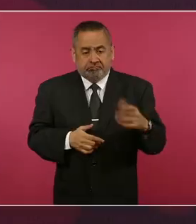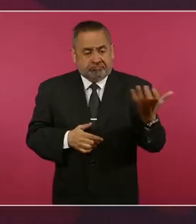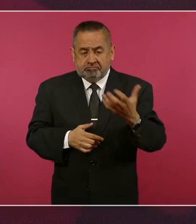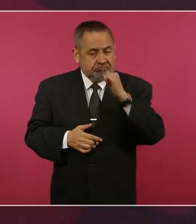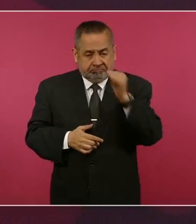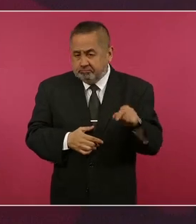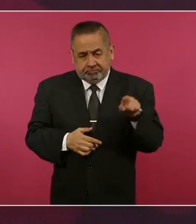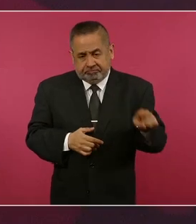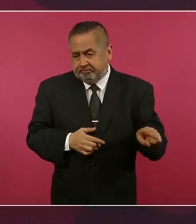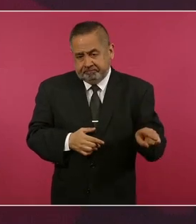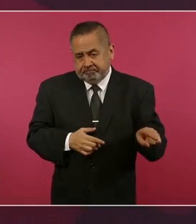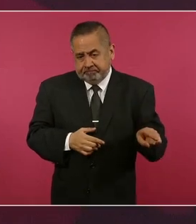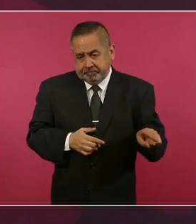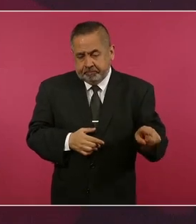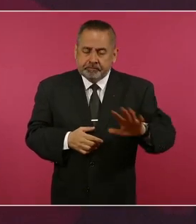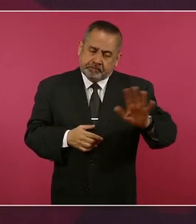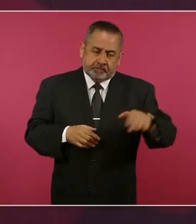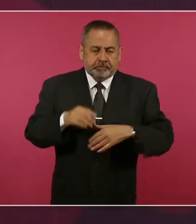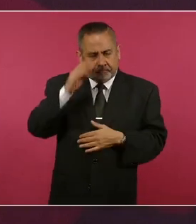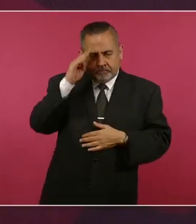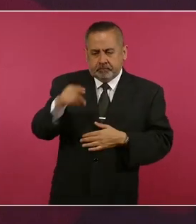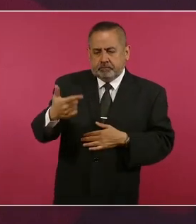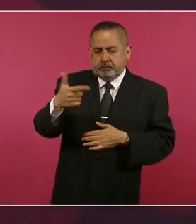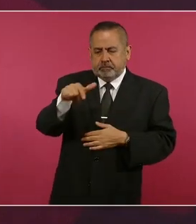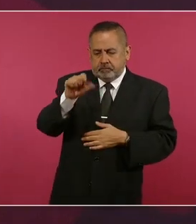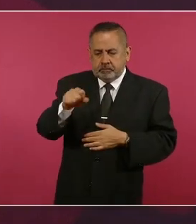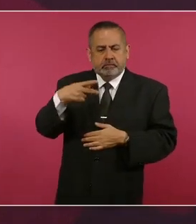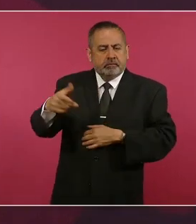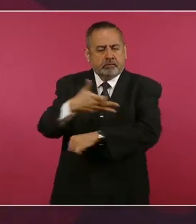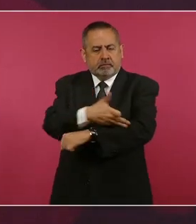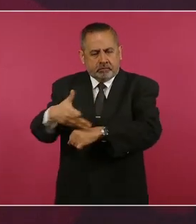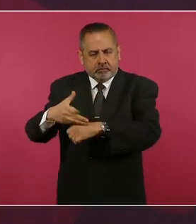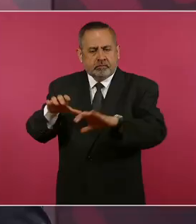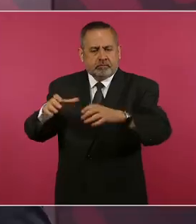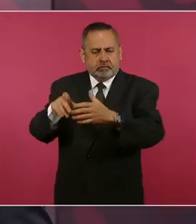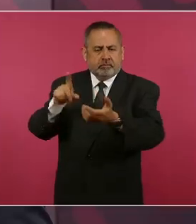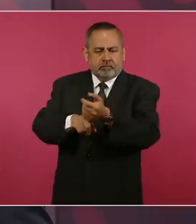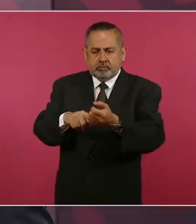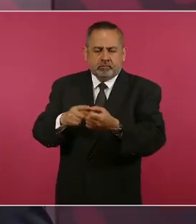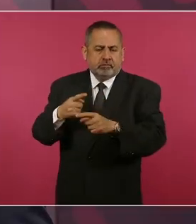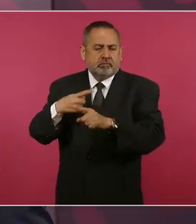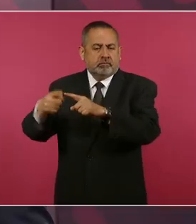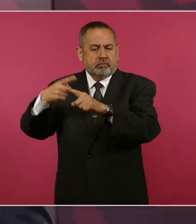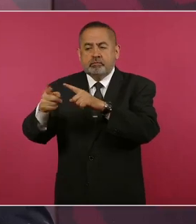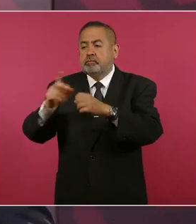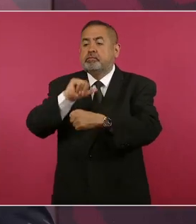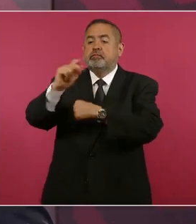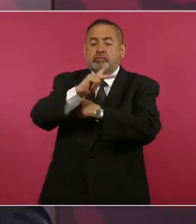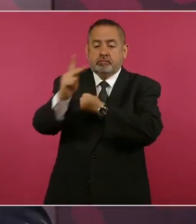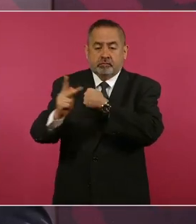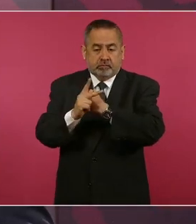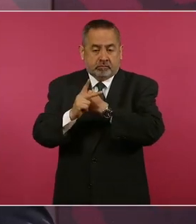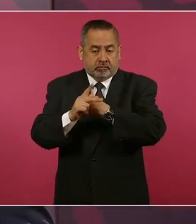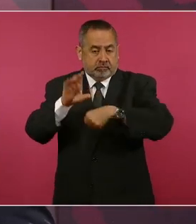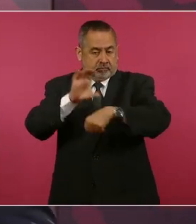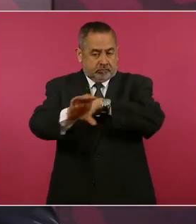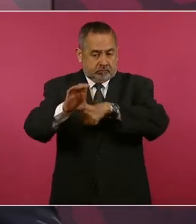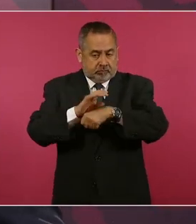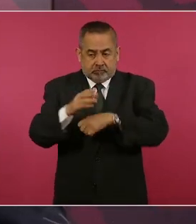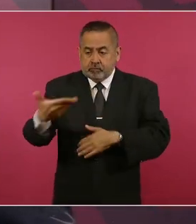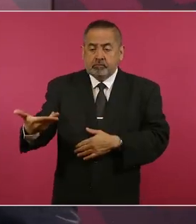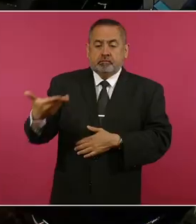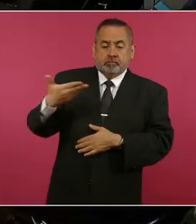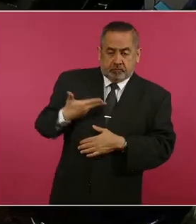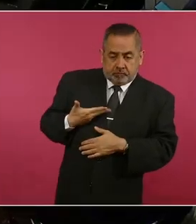bien, el señor Glass, sus familiares y otras personas interesadas, o países como Colombia, han presentado una solicitud